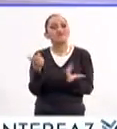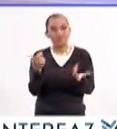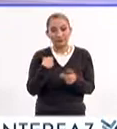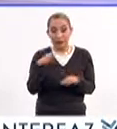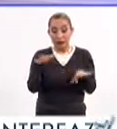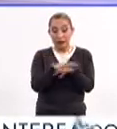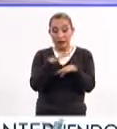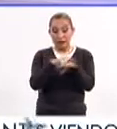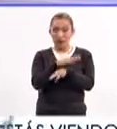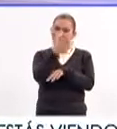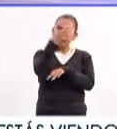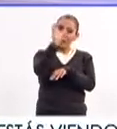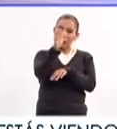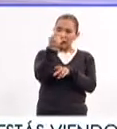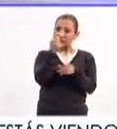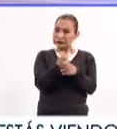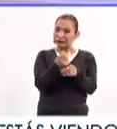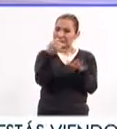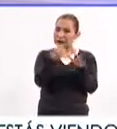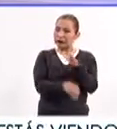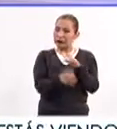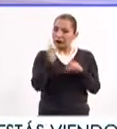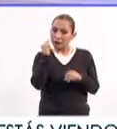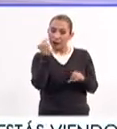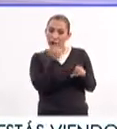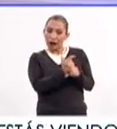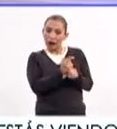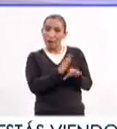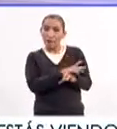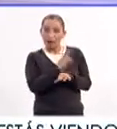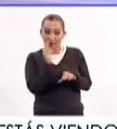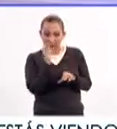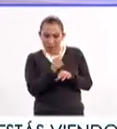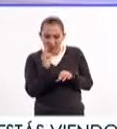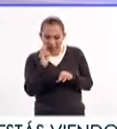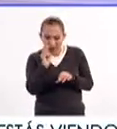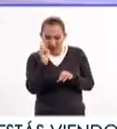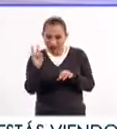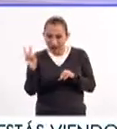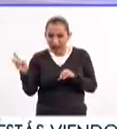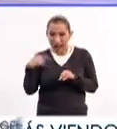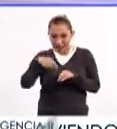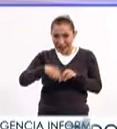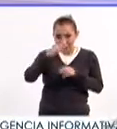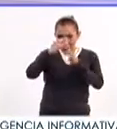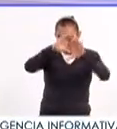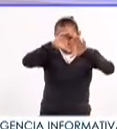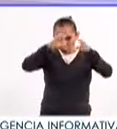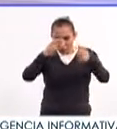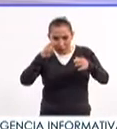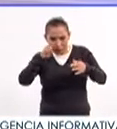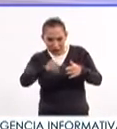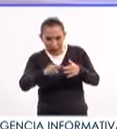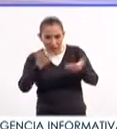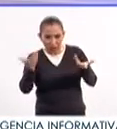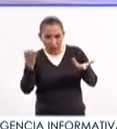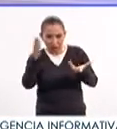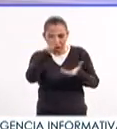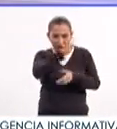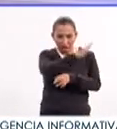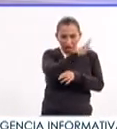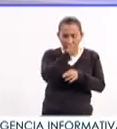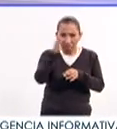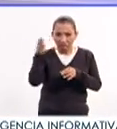Bueno, el cambio climático técnicamente se ha identificado porque se detecta que existe en nuestro planeta un cambio estable y durable